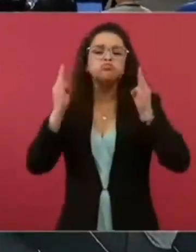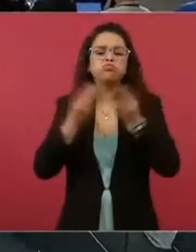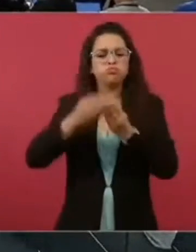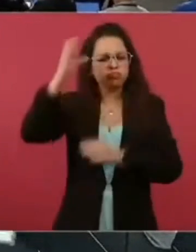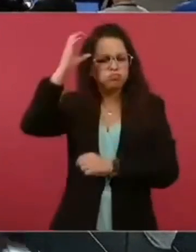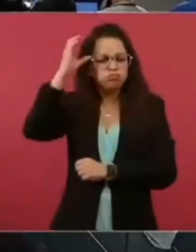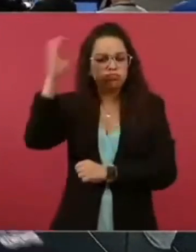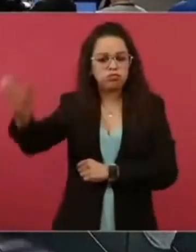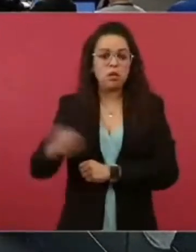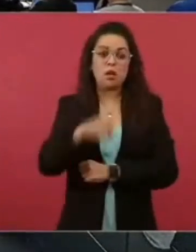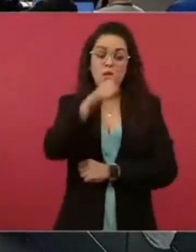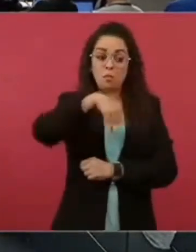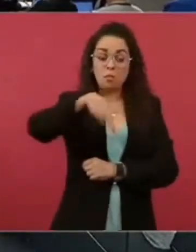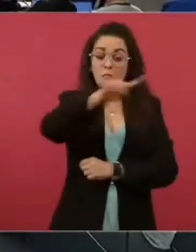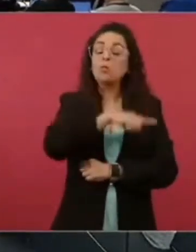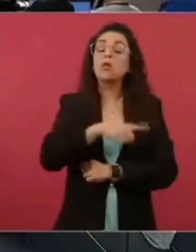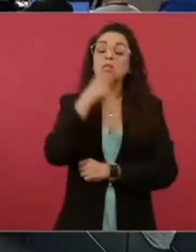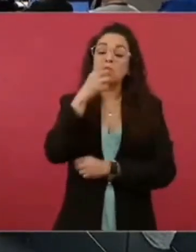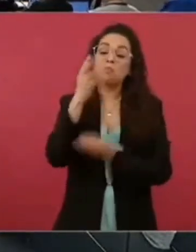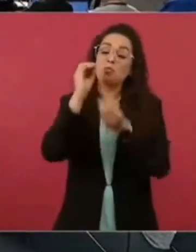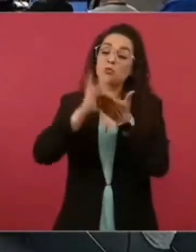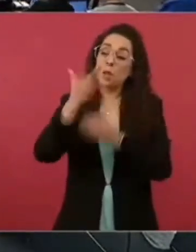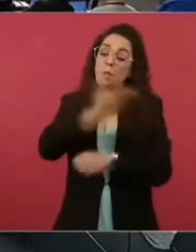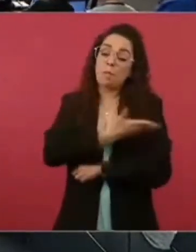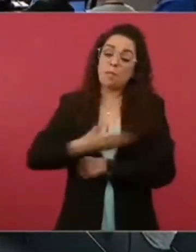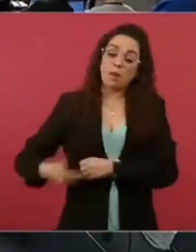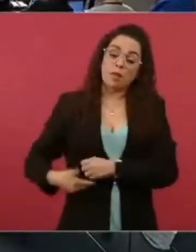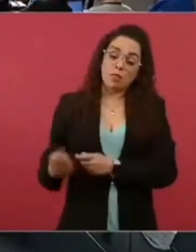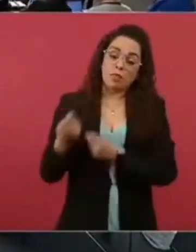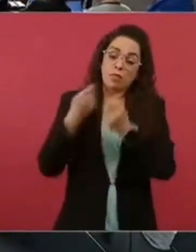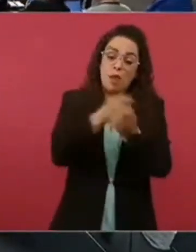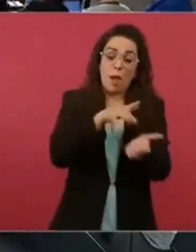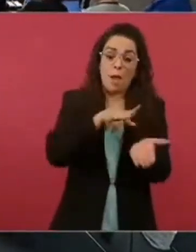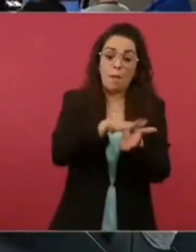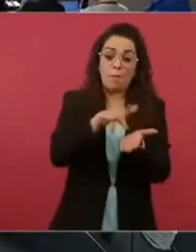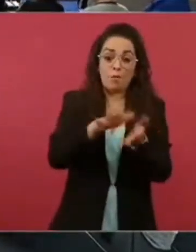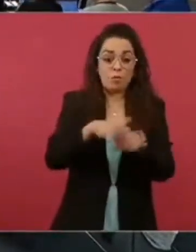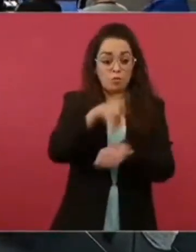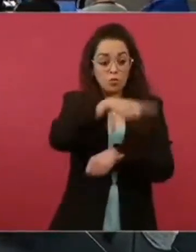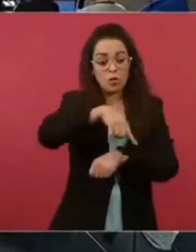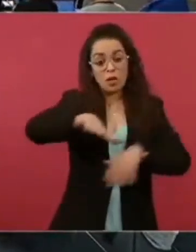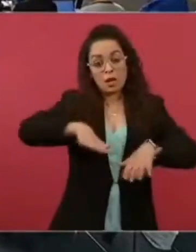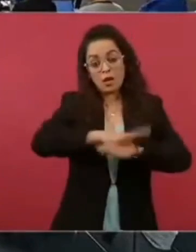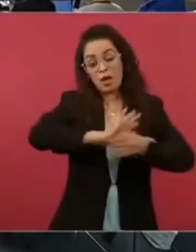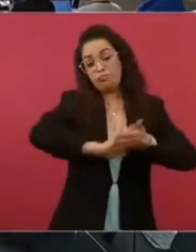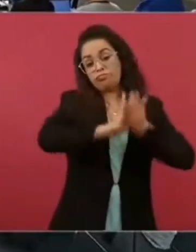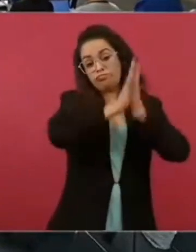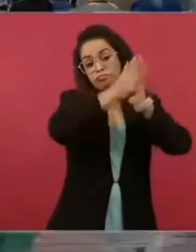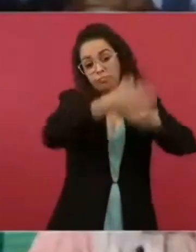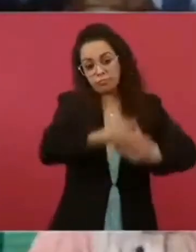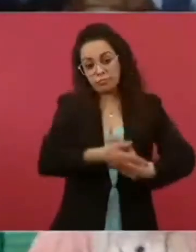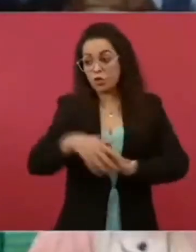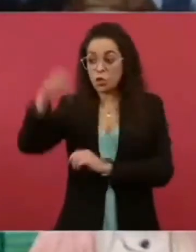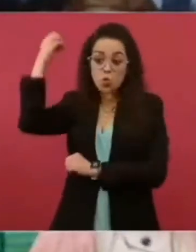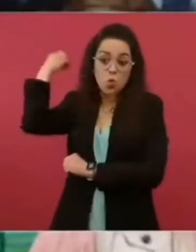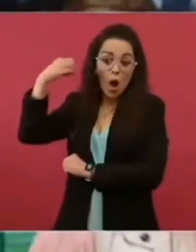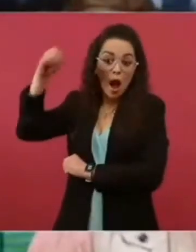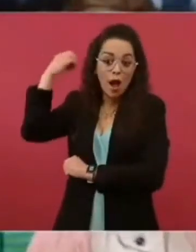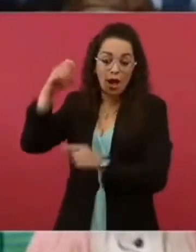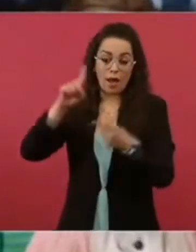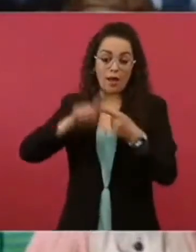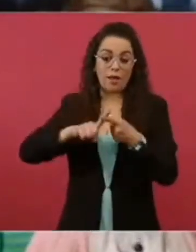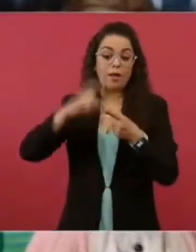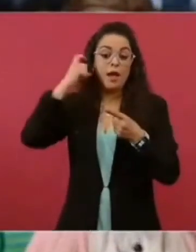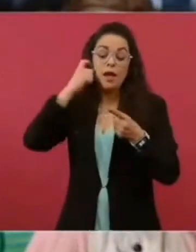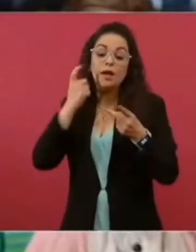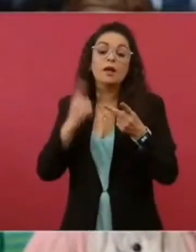apoyos para el campo. Ha habido una transformación en estos municipios de Sinaloa. En Oaxaca, la gente sabe que usted no los olvidó. En Guerrero y en